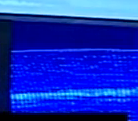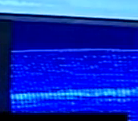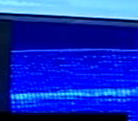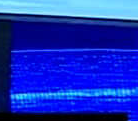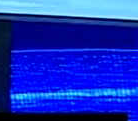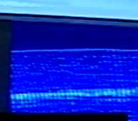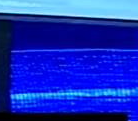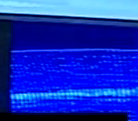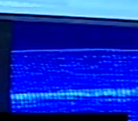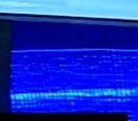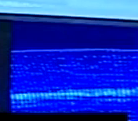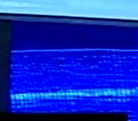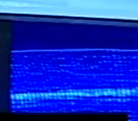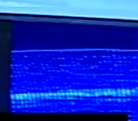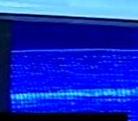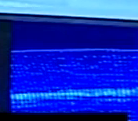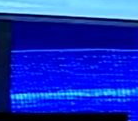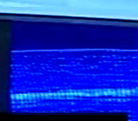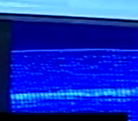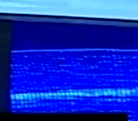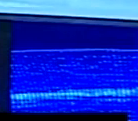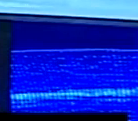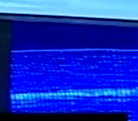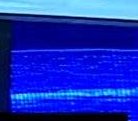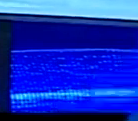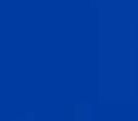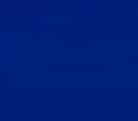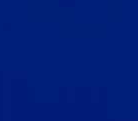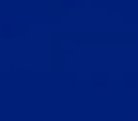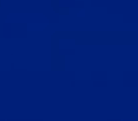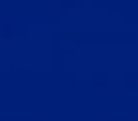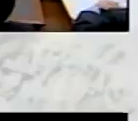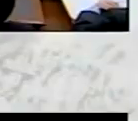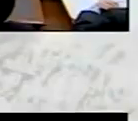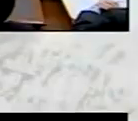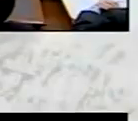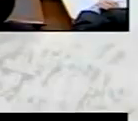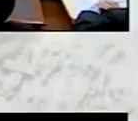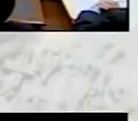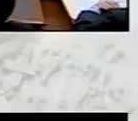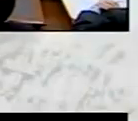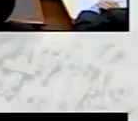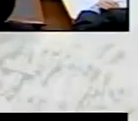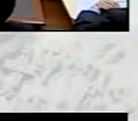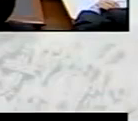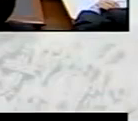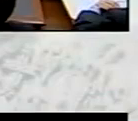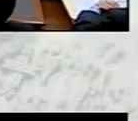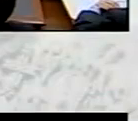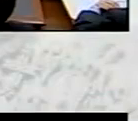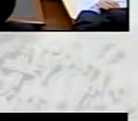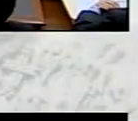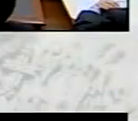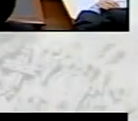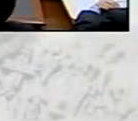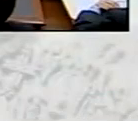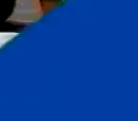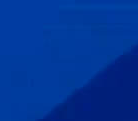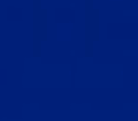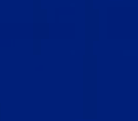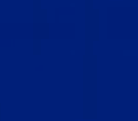3:34. Bueno, y en estos momentos nos vamos al hemiciclo Porras, donde hay un evento organizado por la